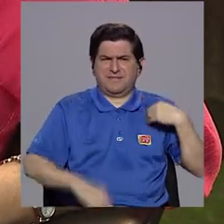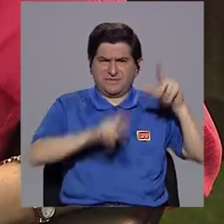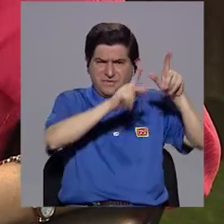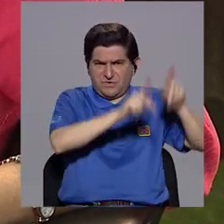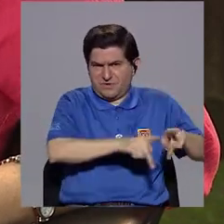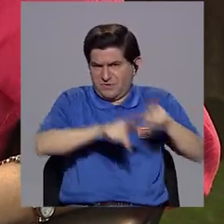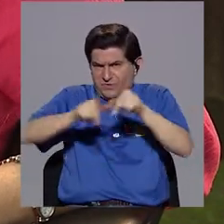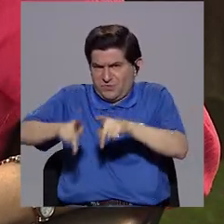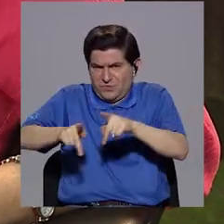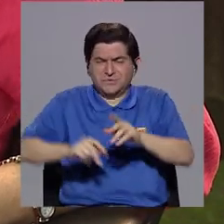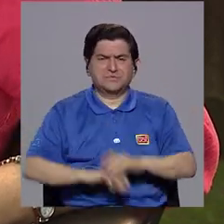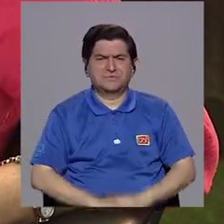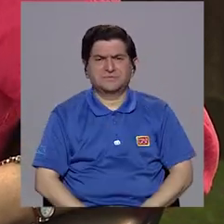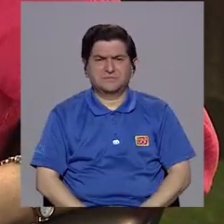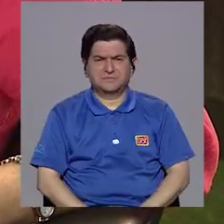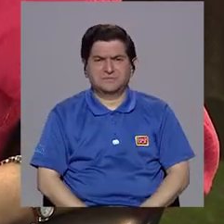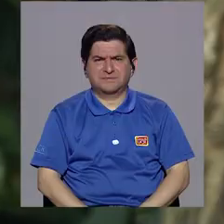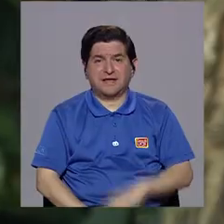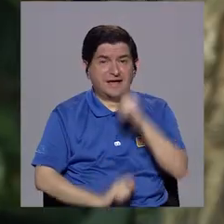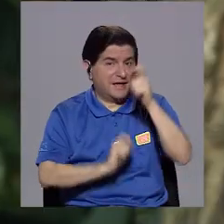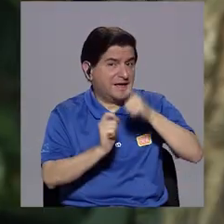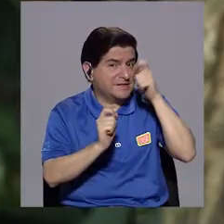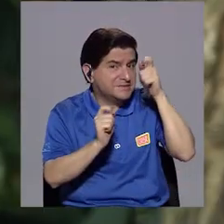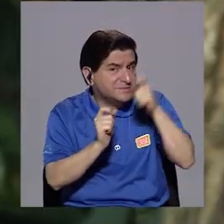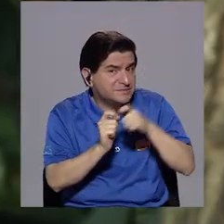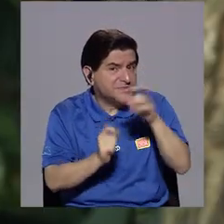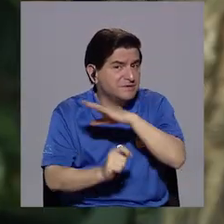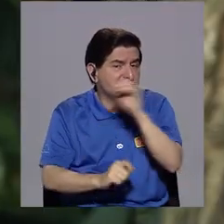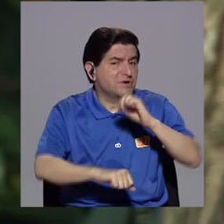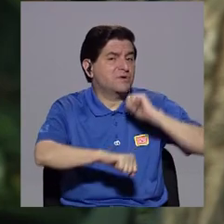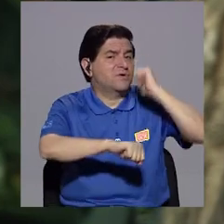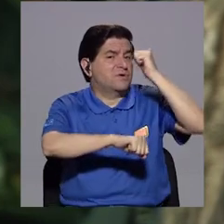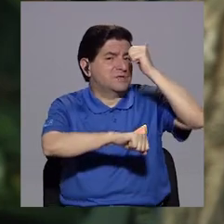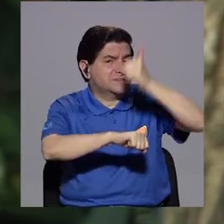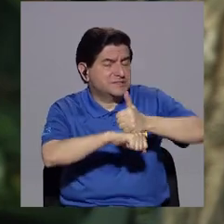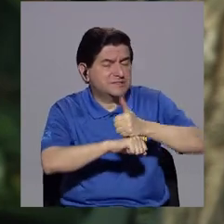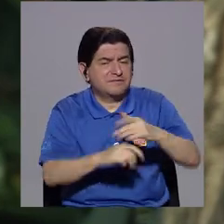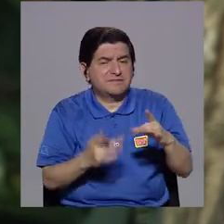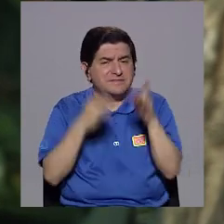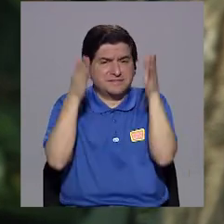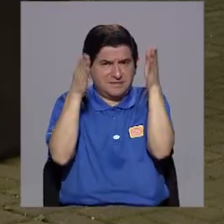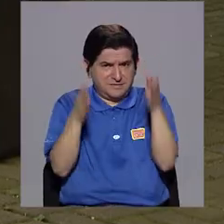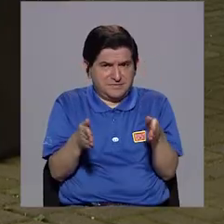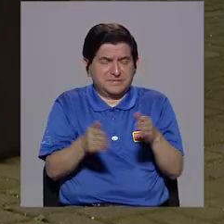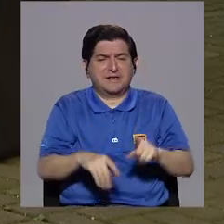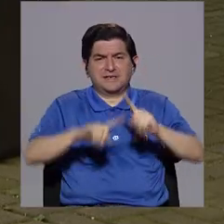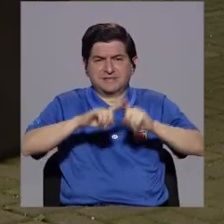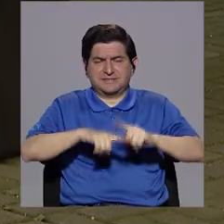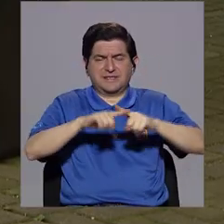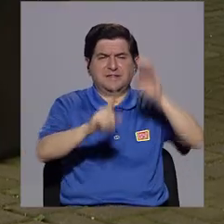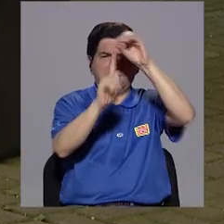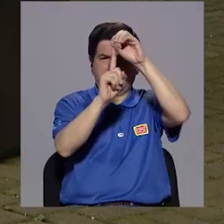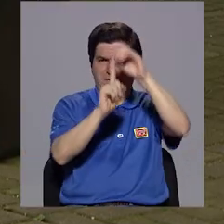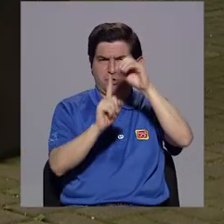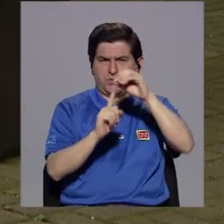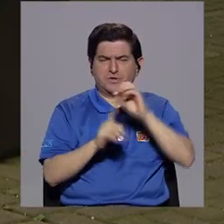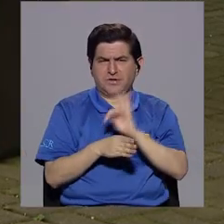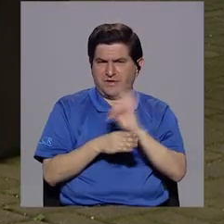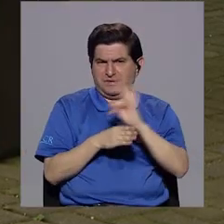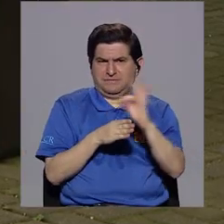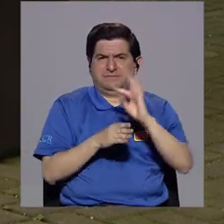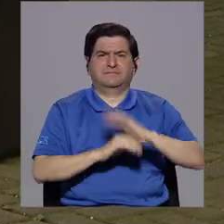gusto del paciente, bueno, de la persona, o lo determina, digamos, el especialista según sus